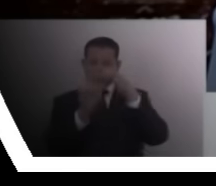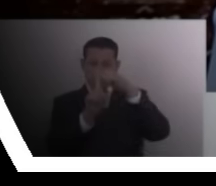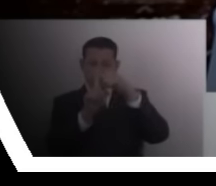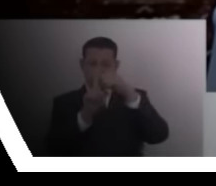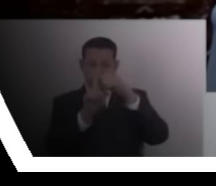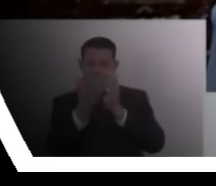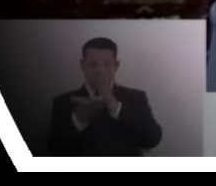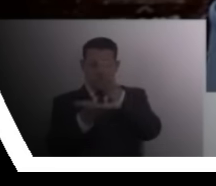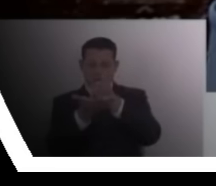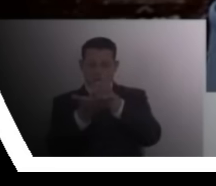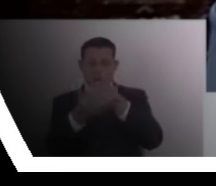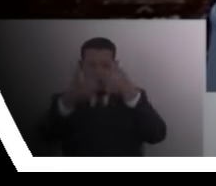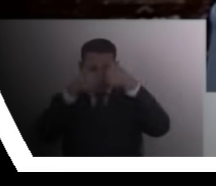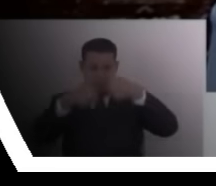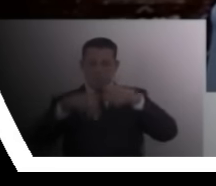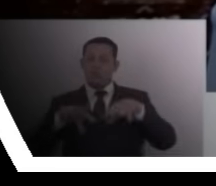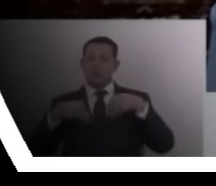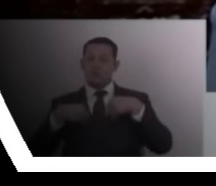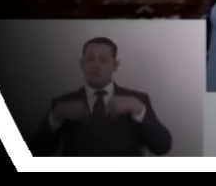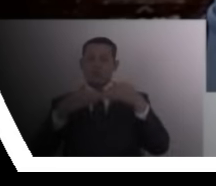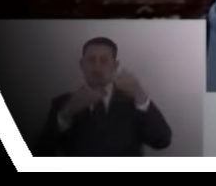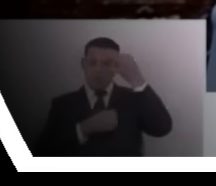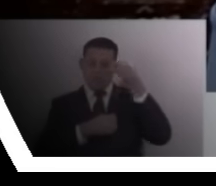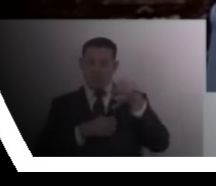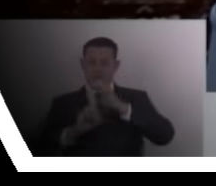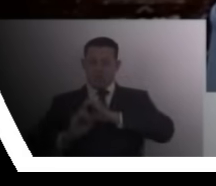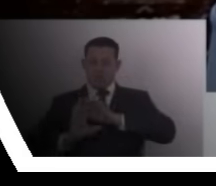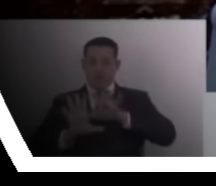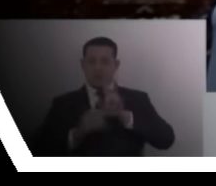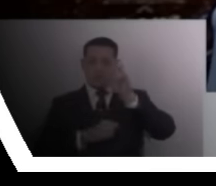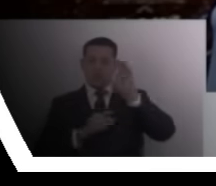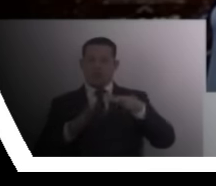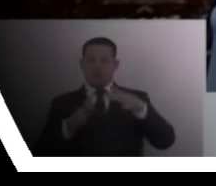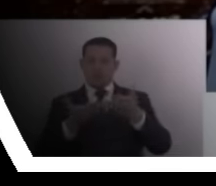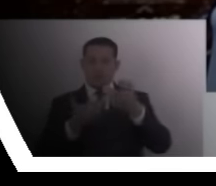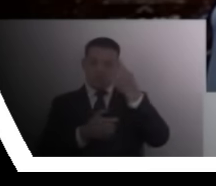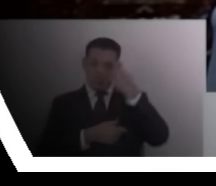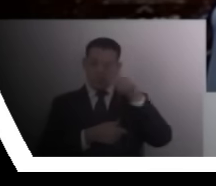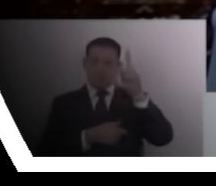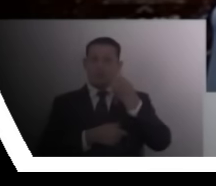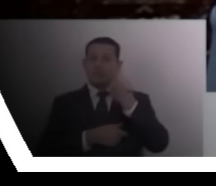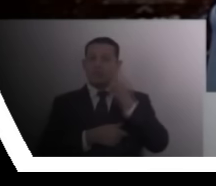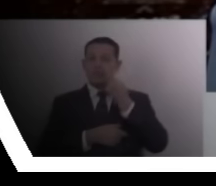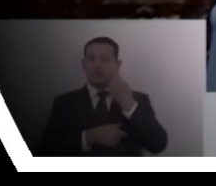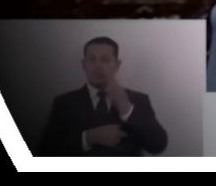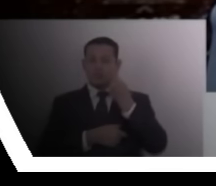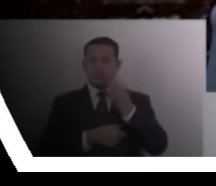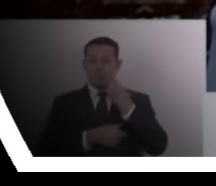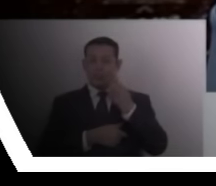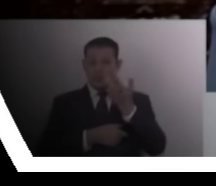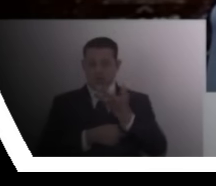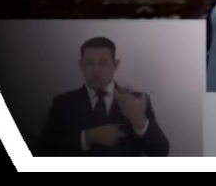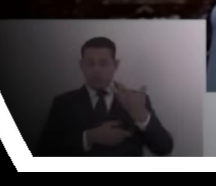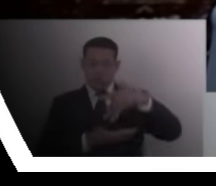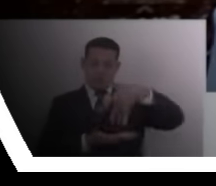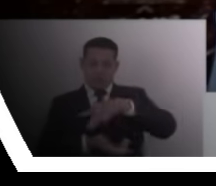que profesemos, coincidimos en que creemos en la misericordia de Dios. Es por eso que esta iniciativa busca que todos